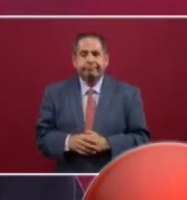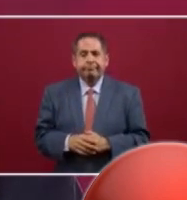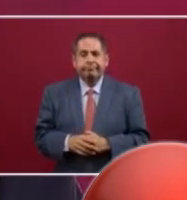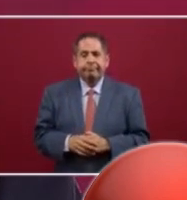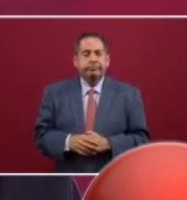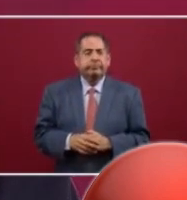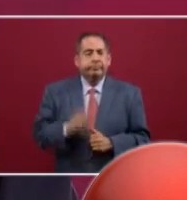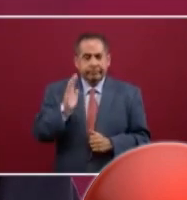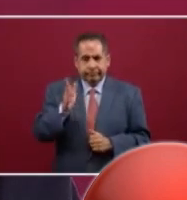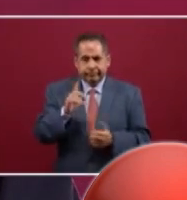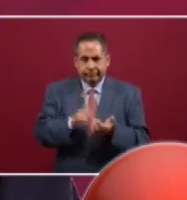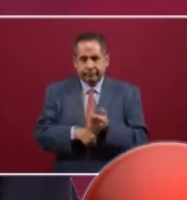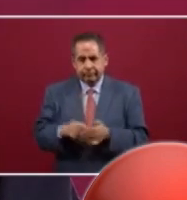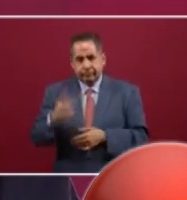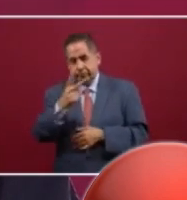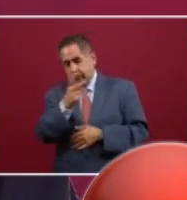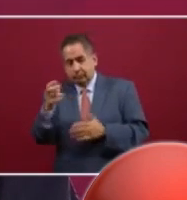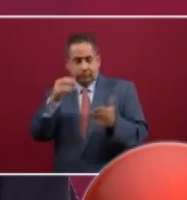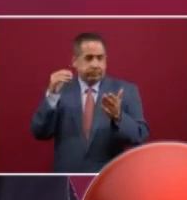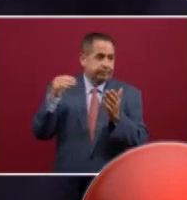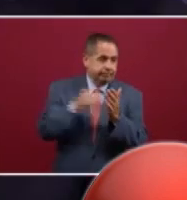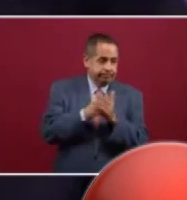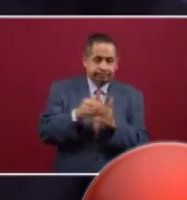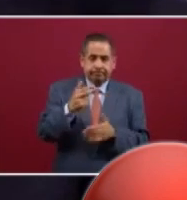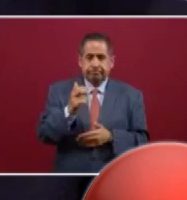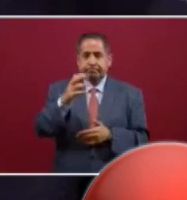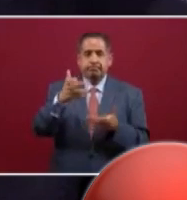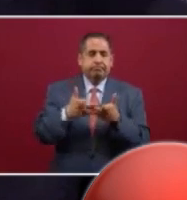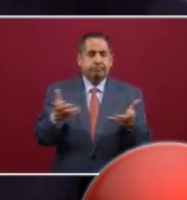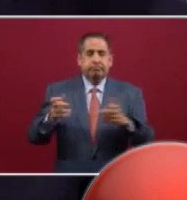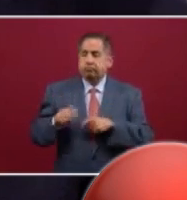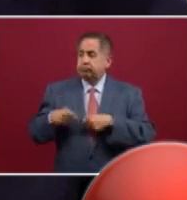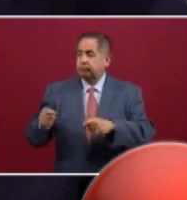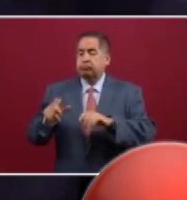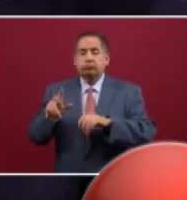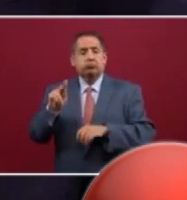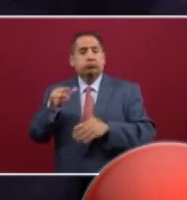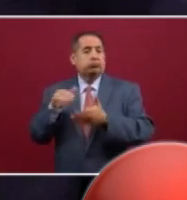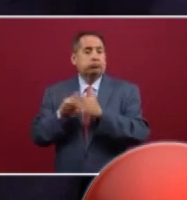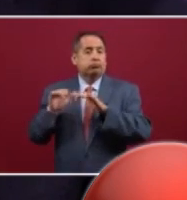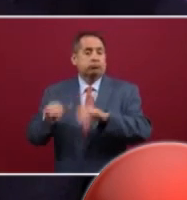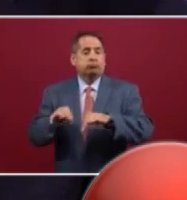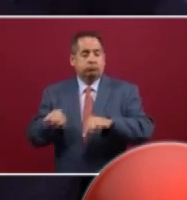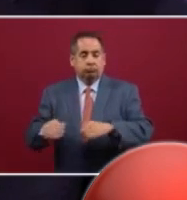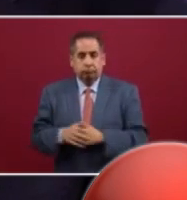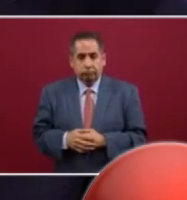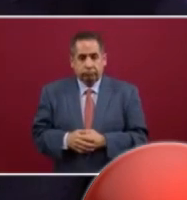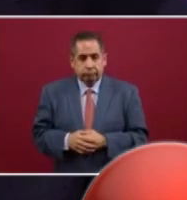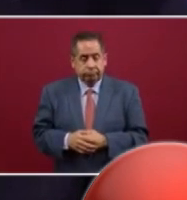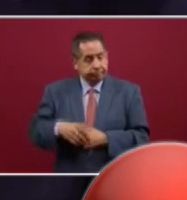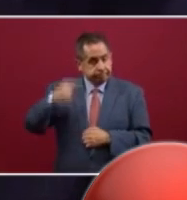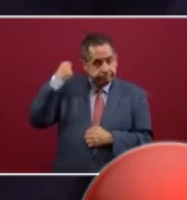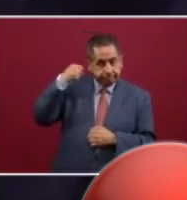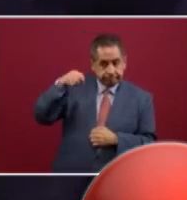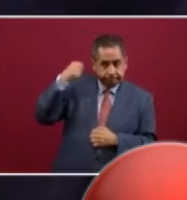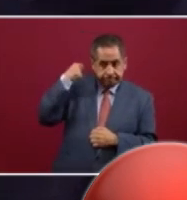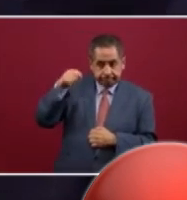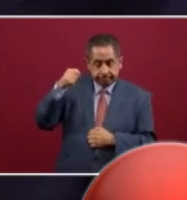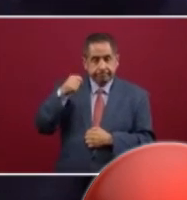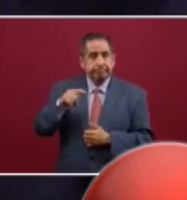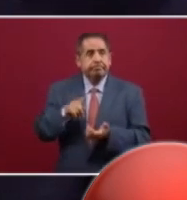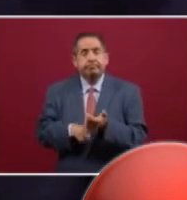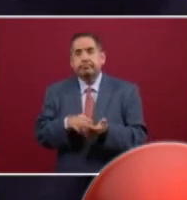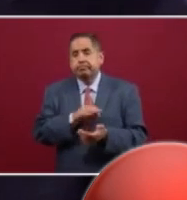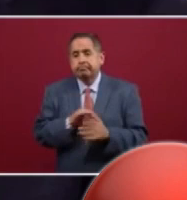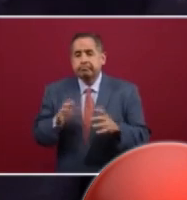se están sembrando 200,000 hectáreas con 80,000 empleos y en Tabasco